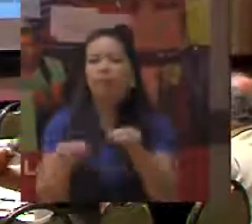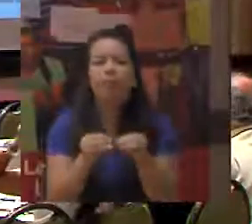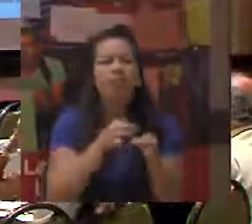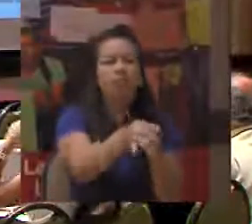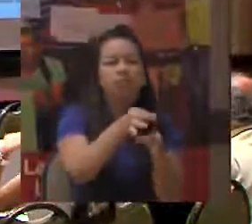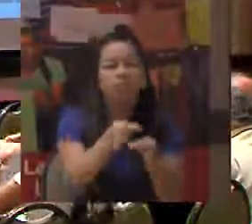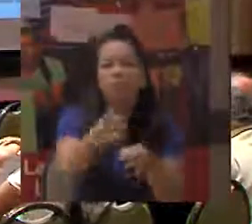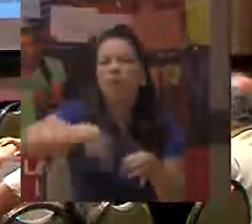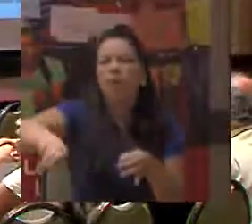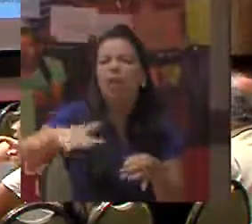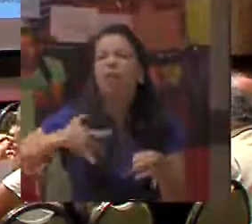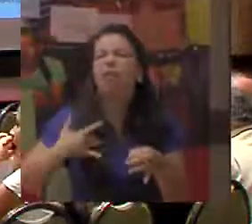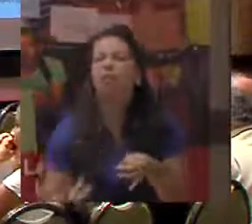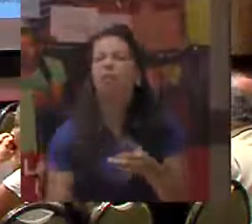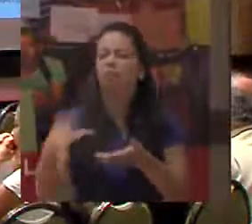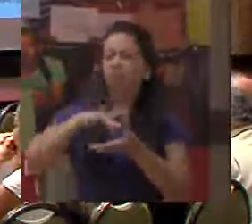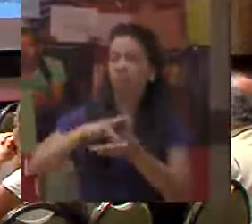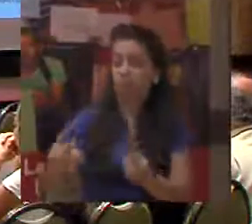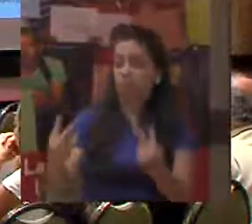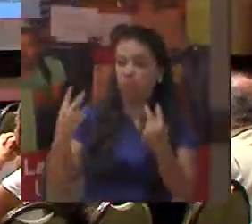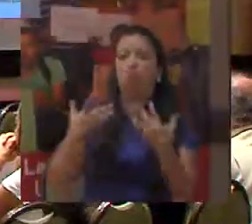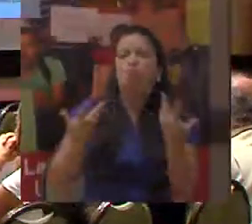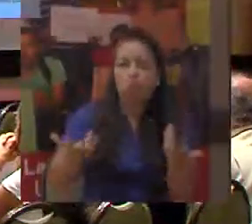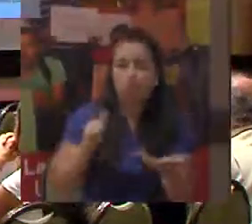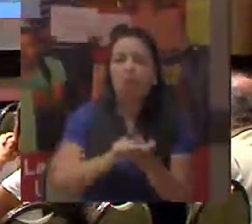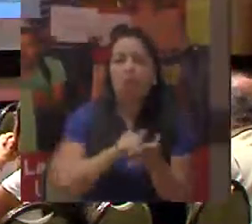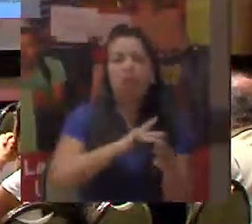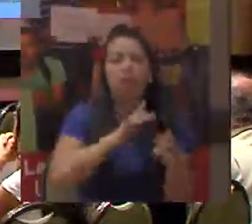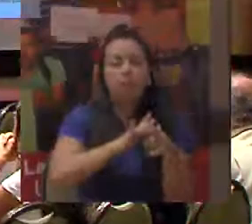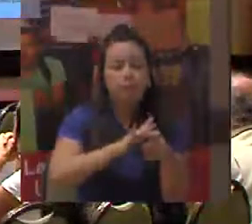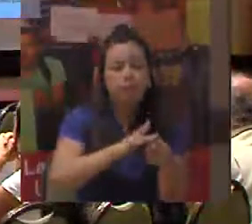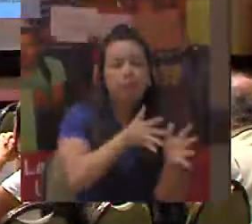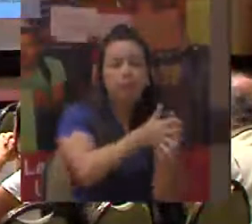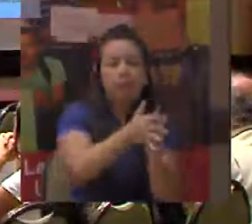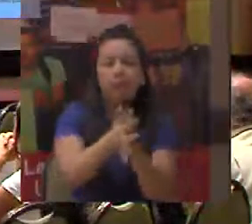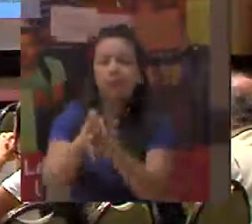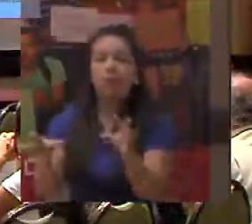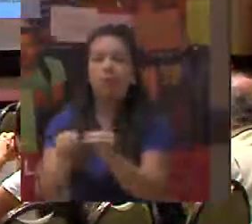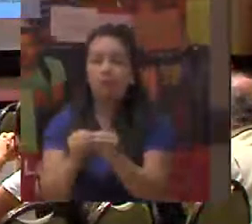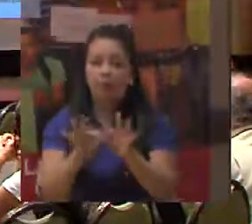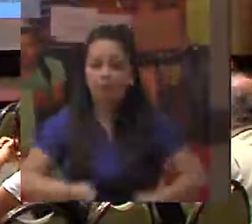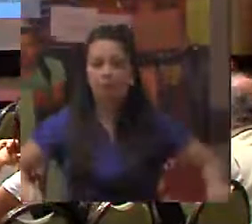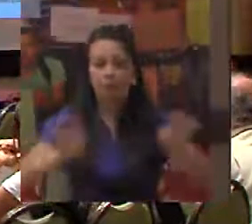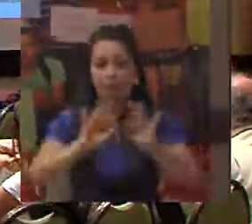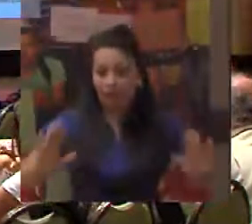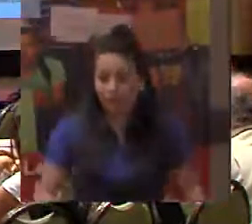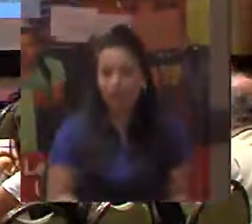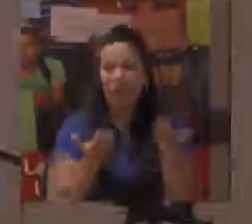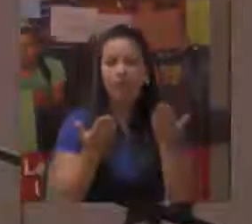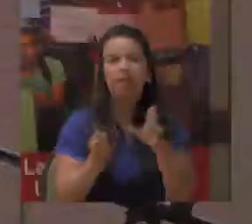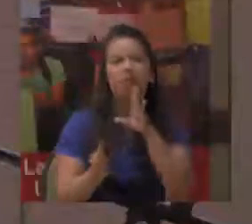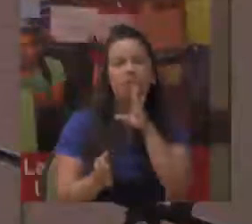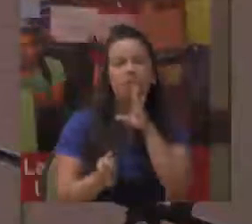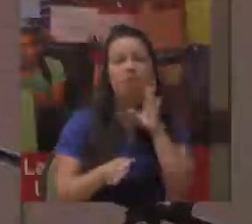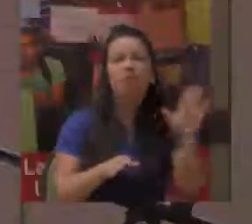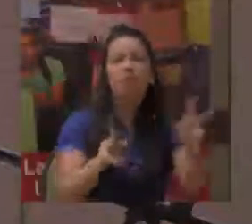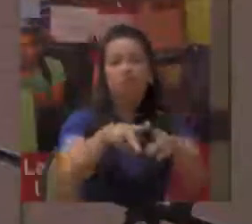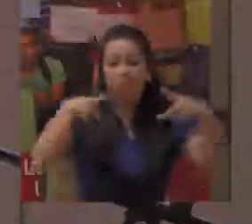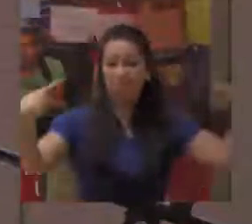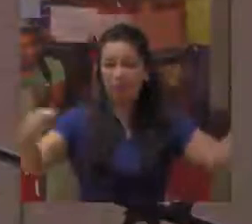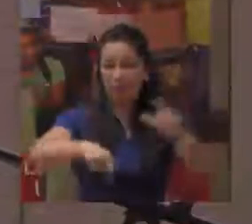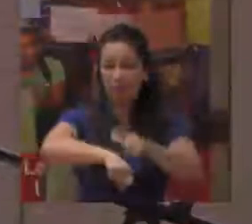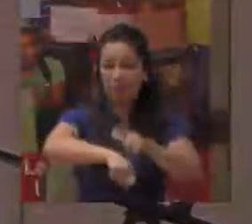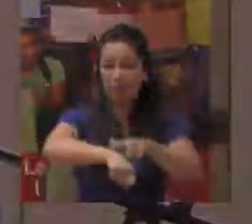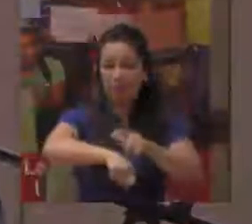población frente a sus comunidades. Igualmente también se hizo una iniciativa con el tiempo a